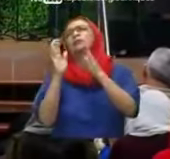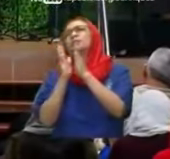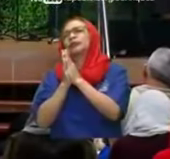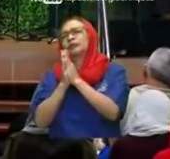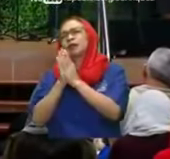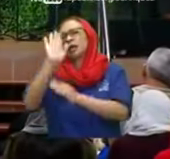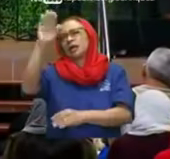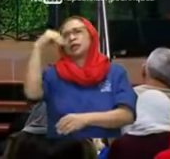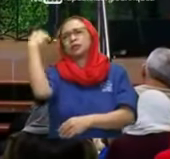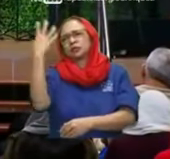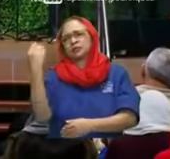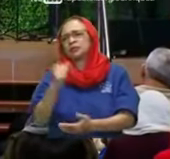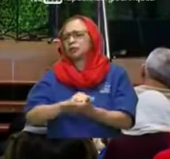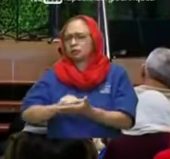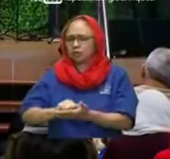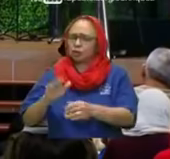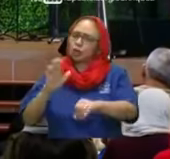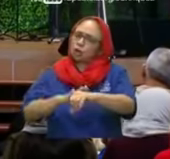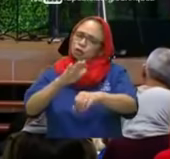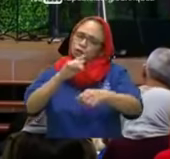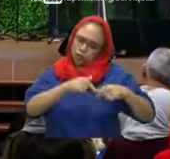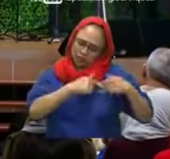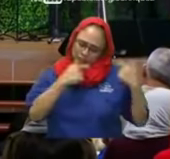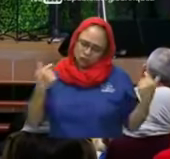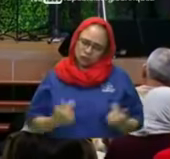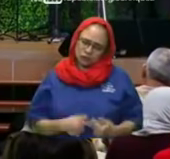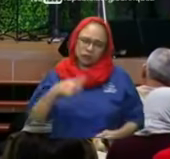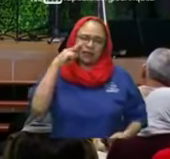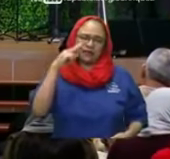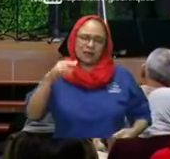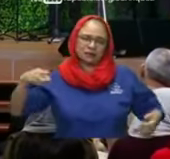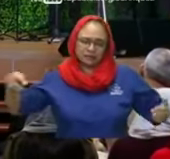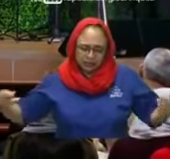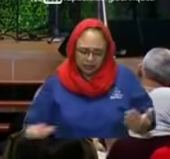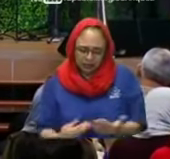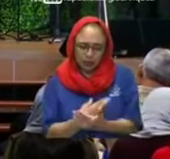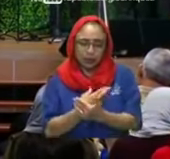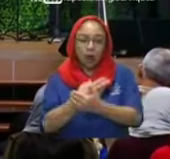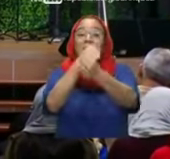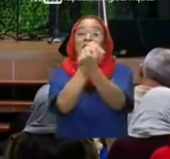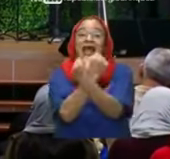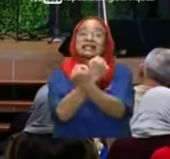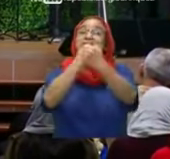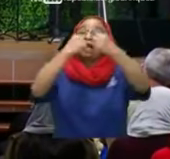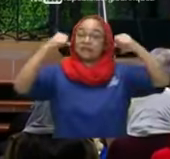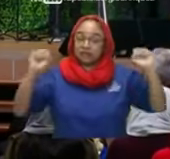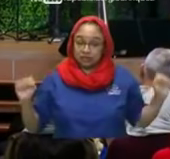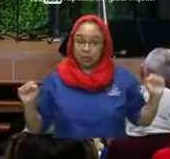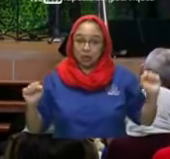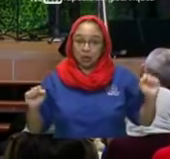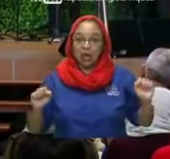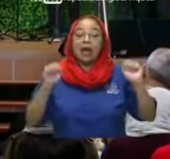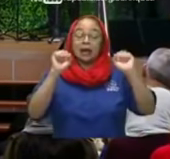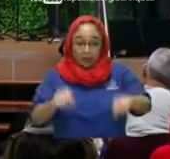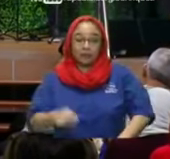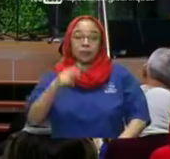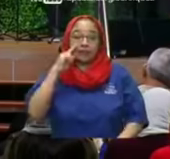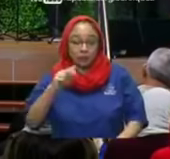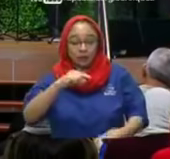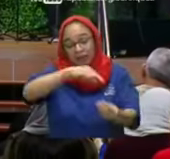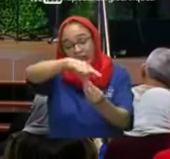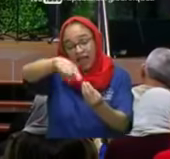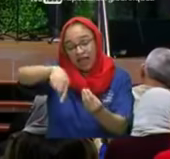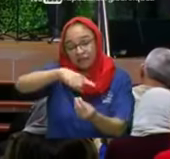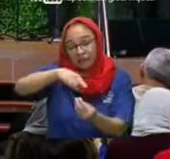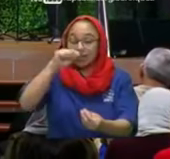los corazones, que este año veamos ese renuevo en la salvación, que veamos en nuestra familia aquellos